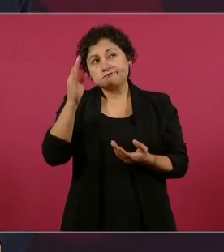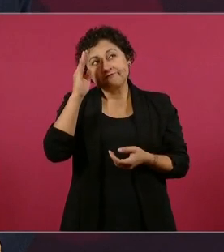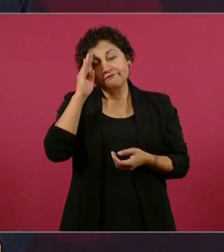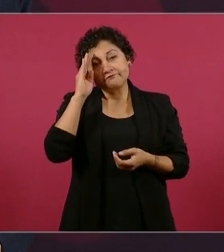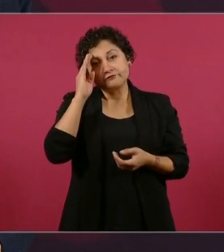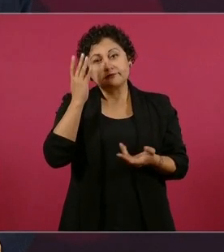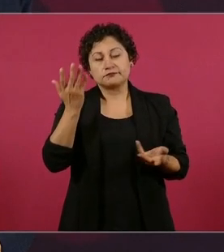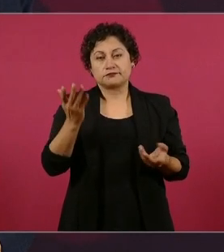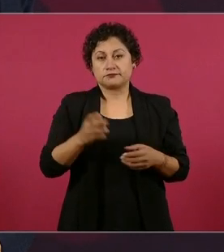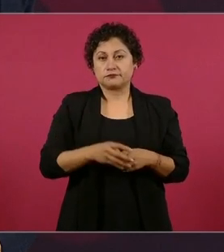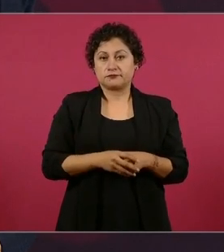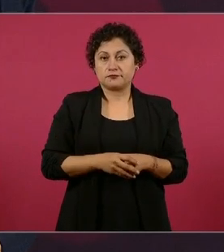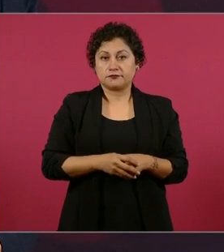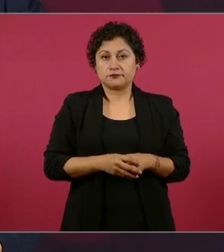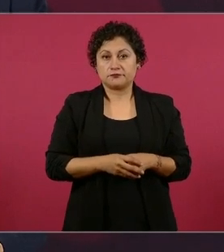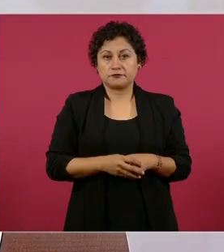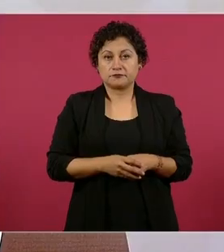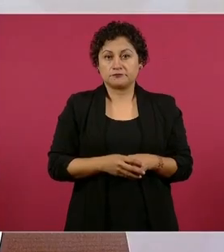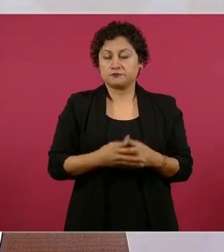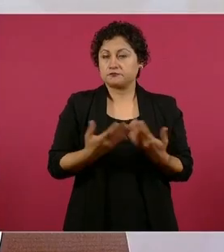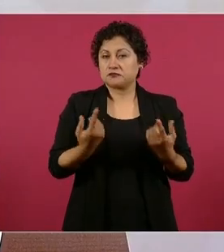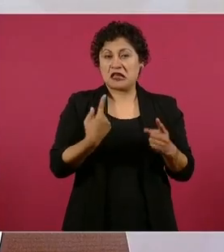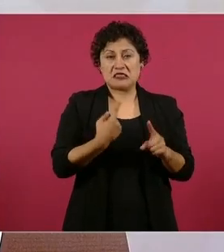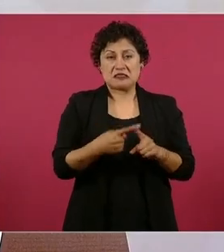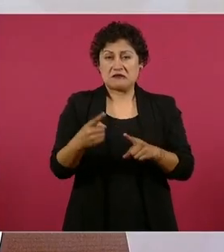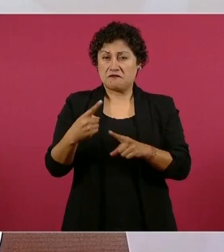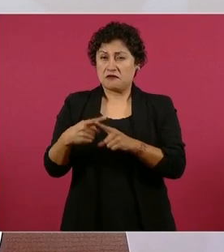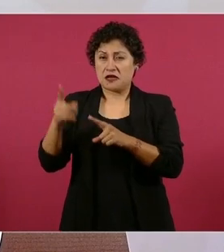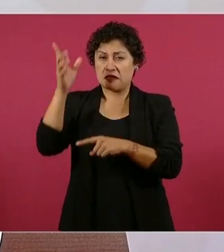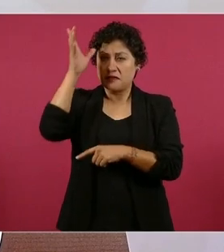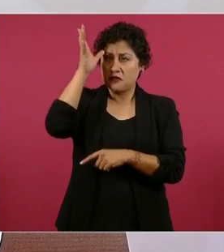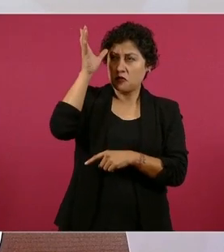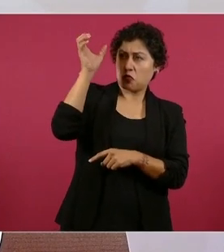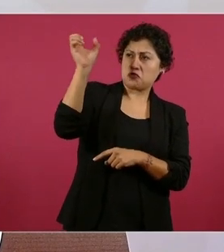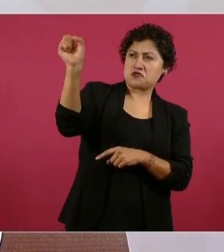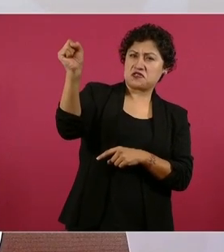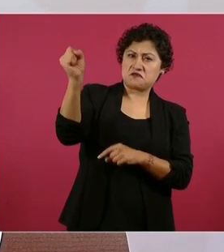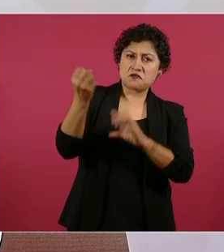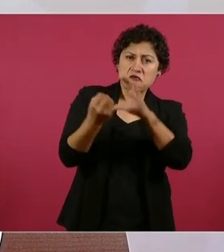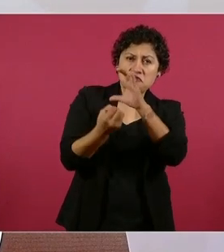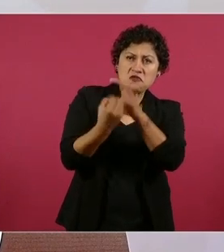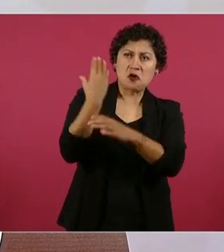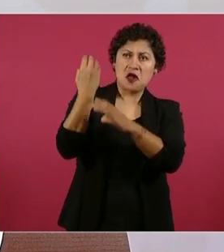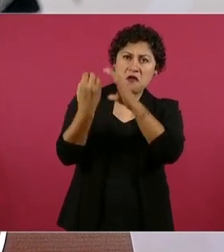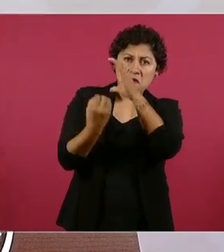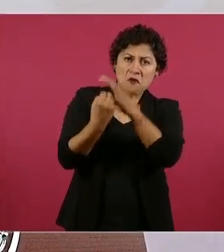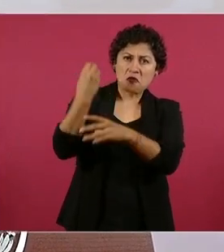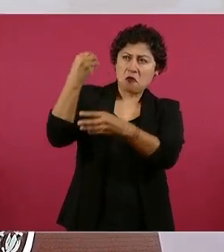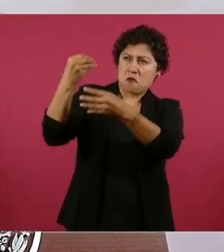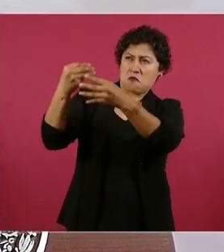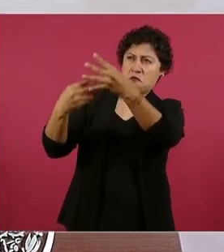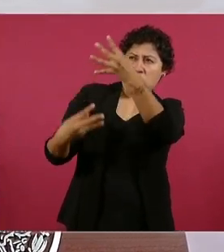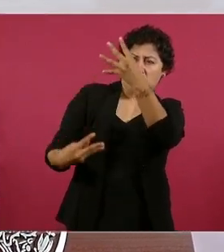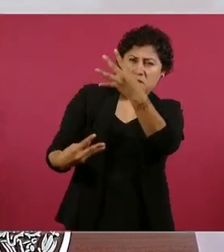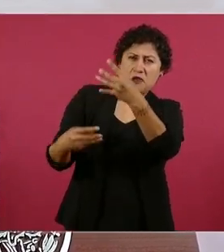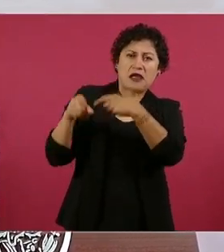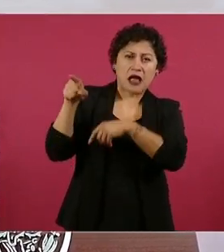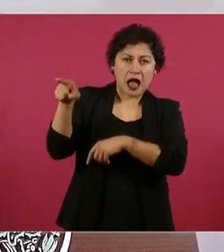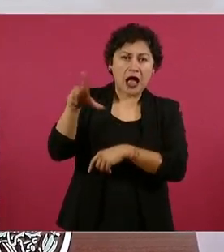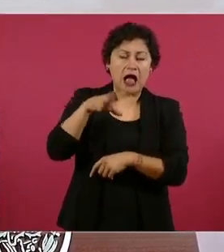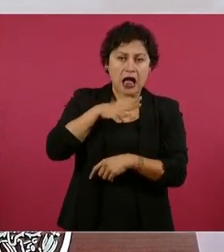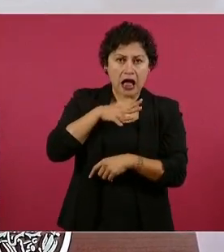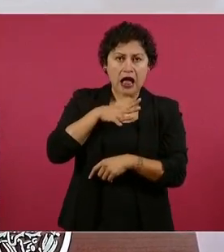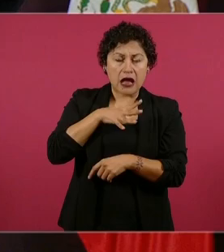Hay una serie de términos, de conceptos nuevos, pero muy alejados